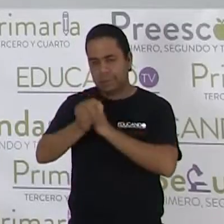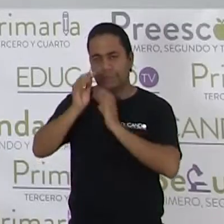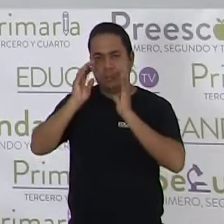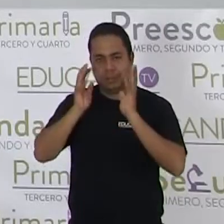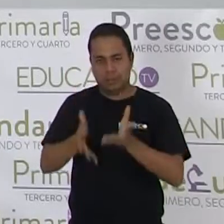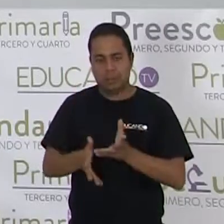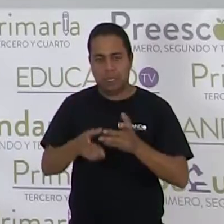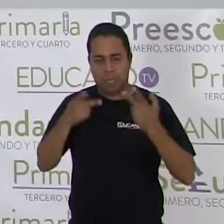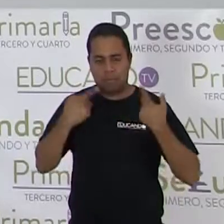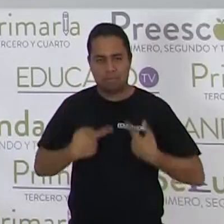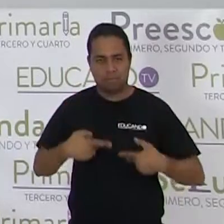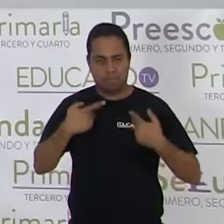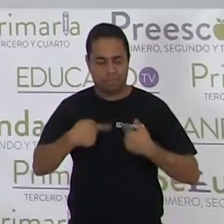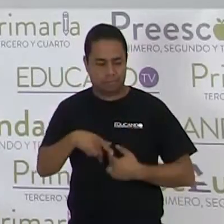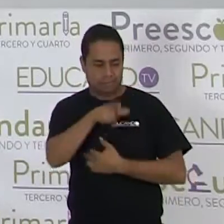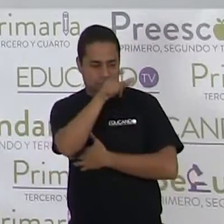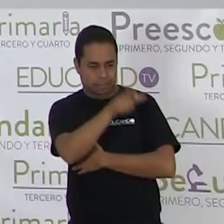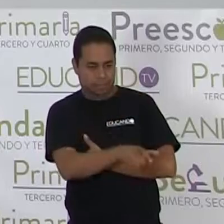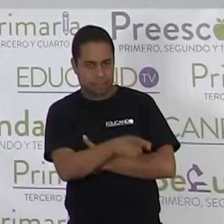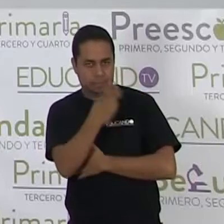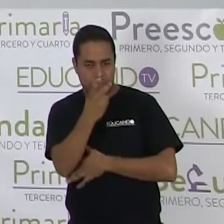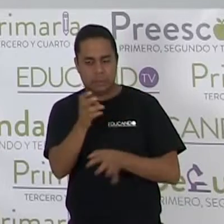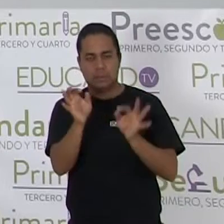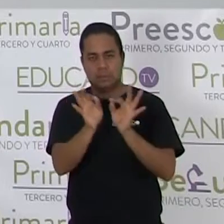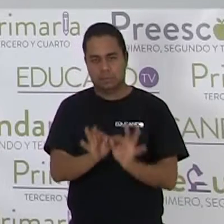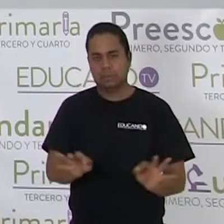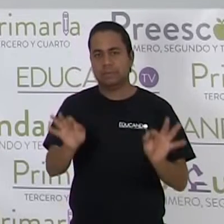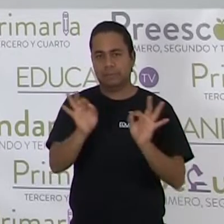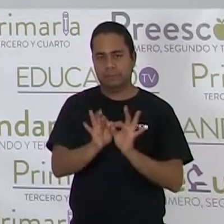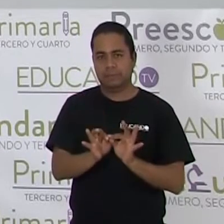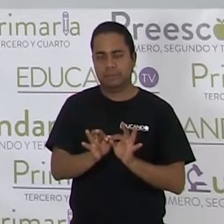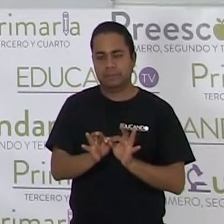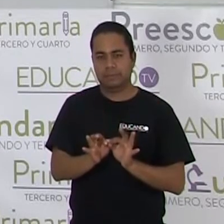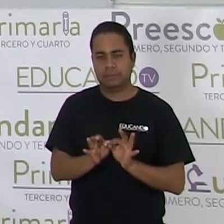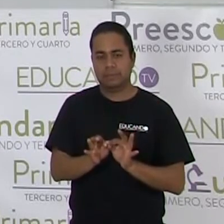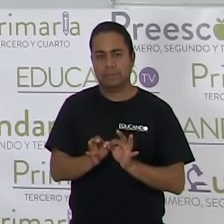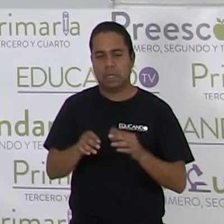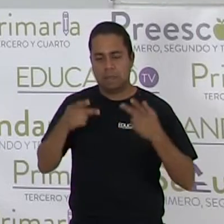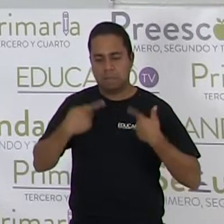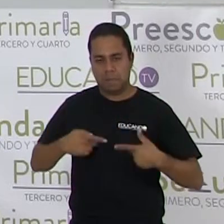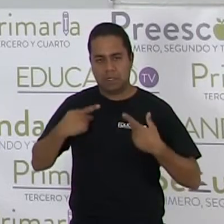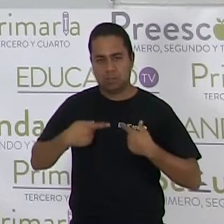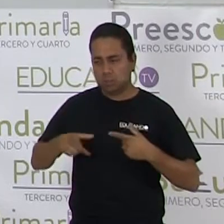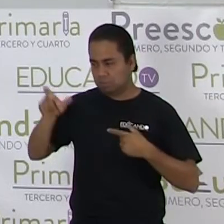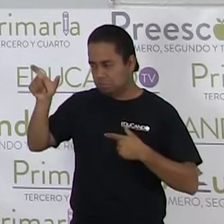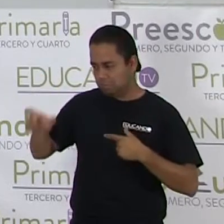Todo personaje, esto es muy importante, todos los personajes